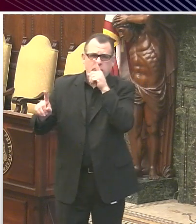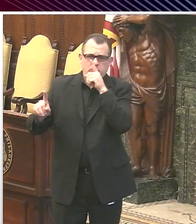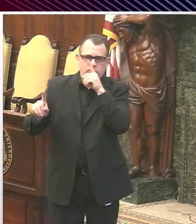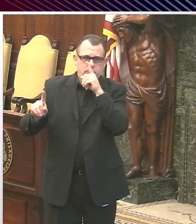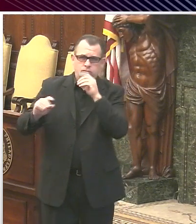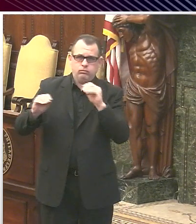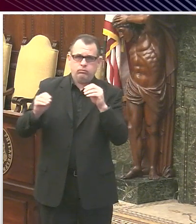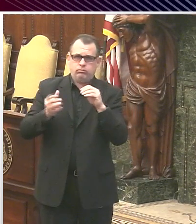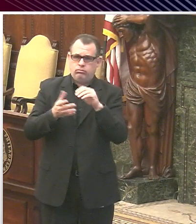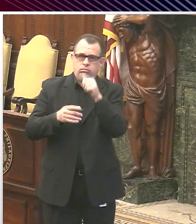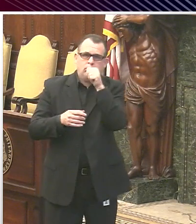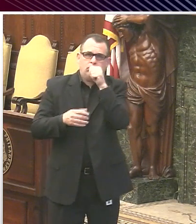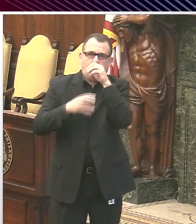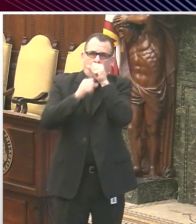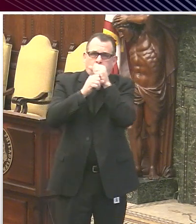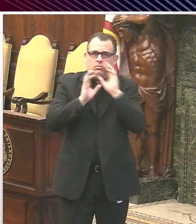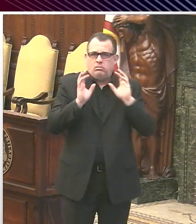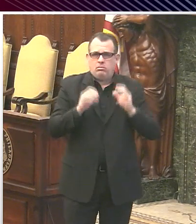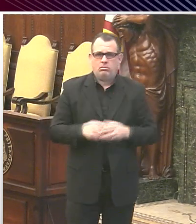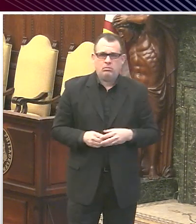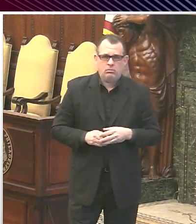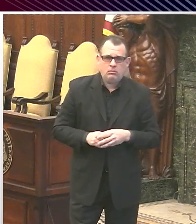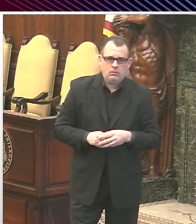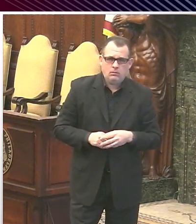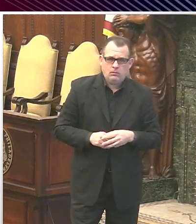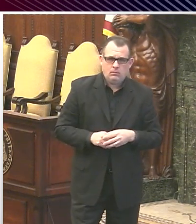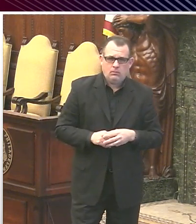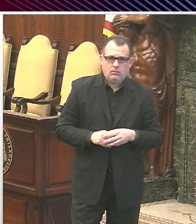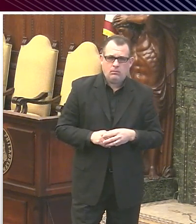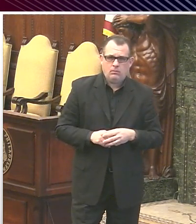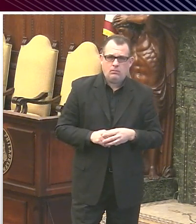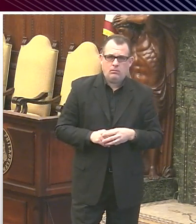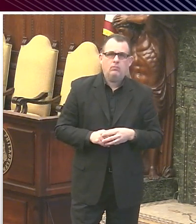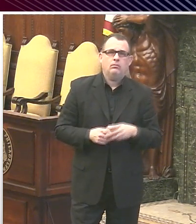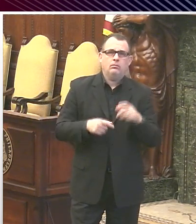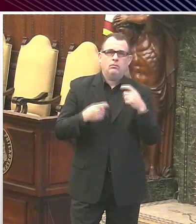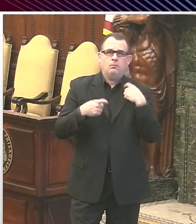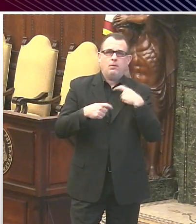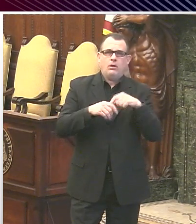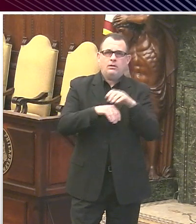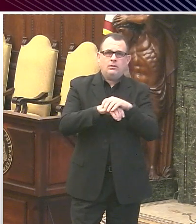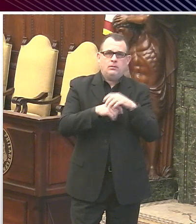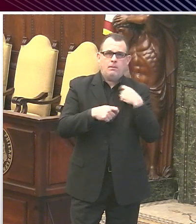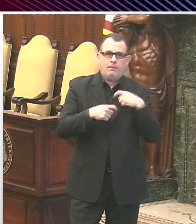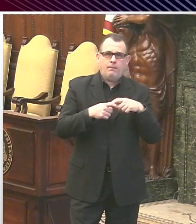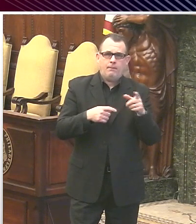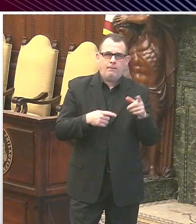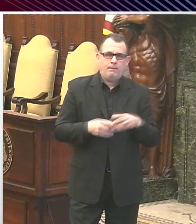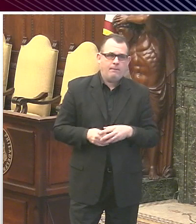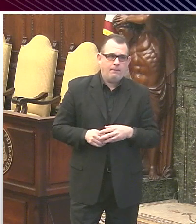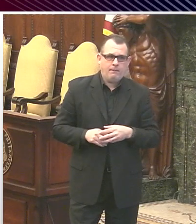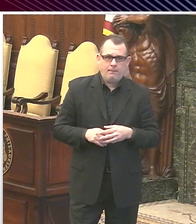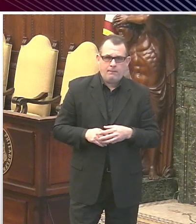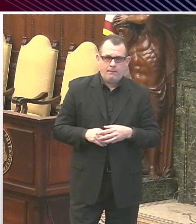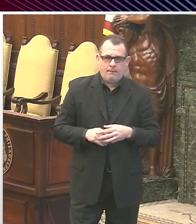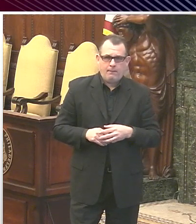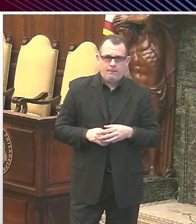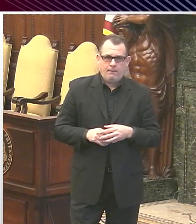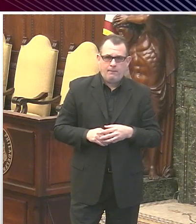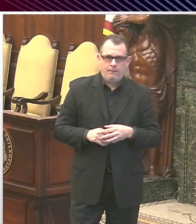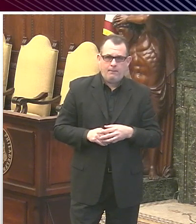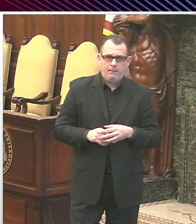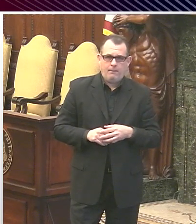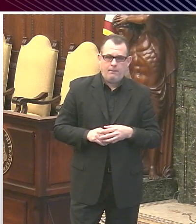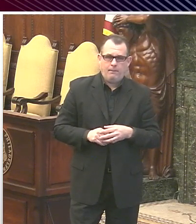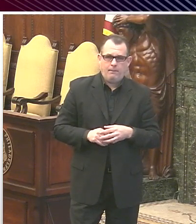comunidad inmigrante indocumentada. El primer mensaje es que queremos que se vacune por su propia salud y por la salud de toda la comunidad. Y el